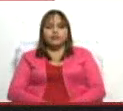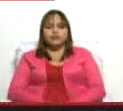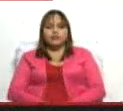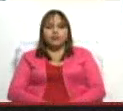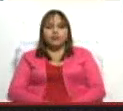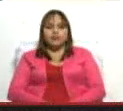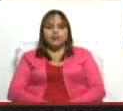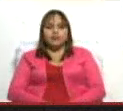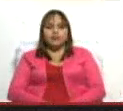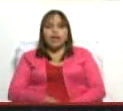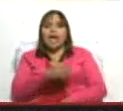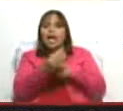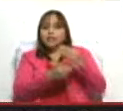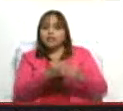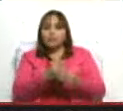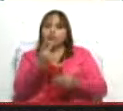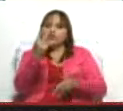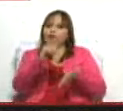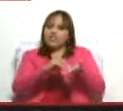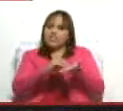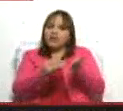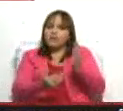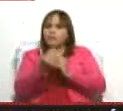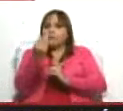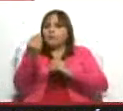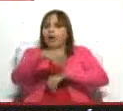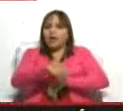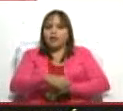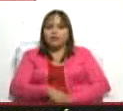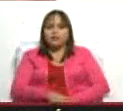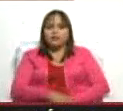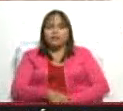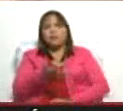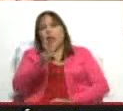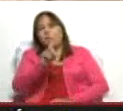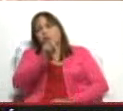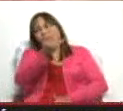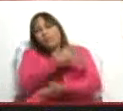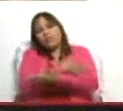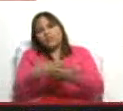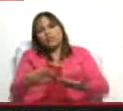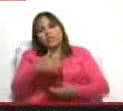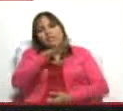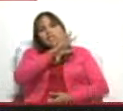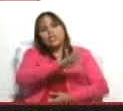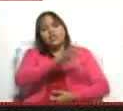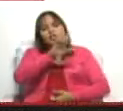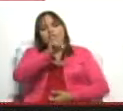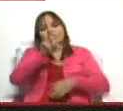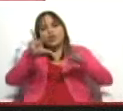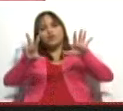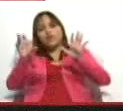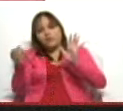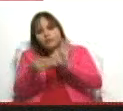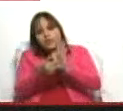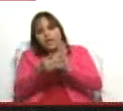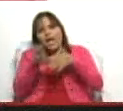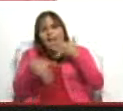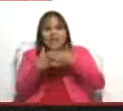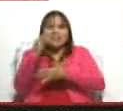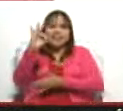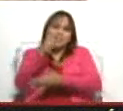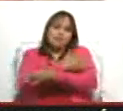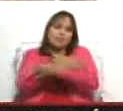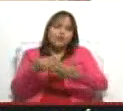más. O esperamos duplicarlo y un poco más. Pasar de 1.518.000 a 3 millones y tanto. ¿Para